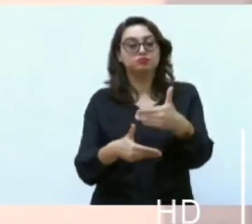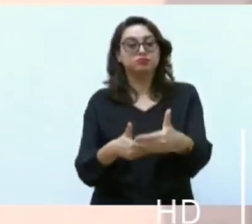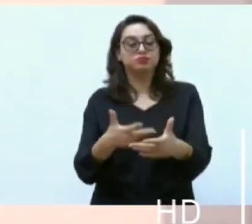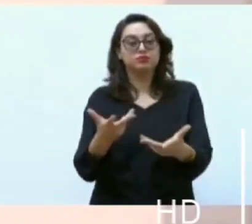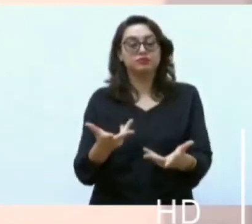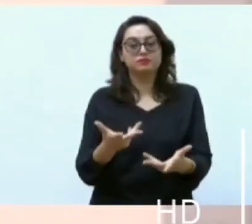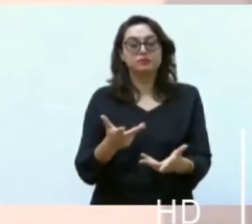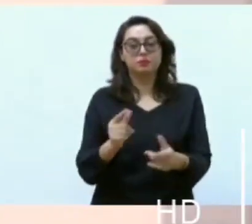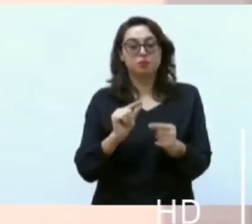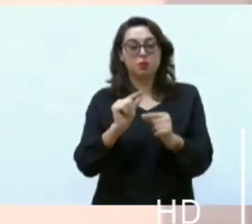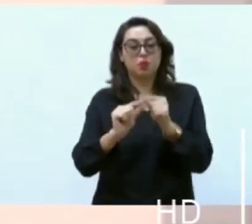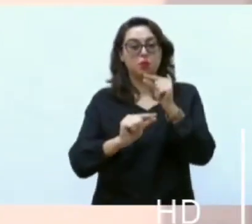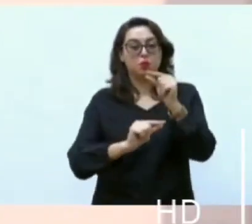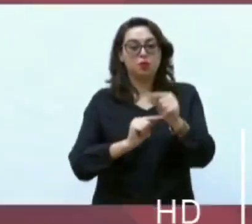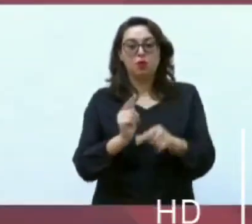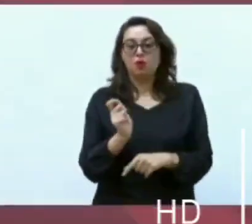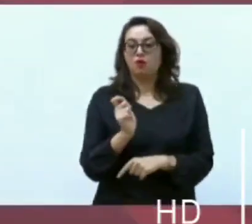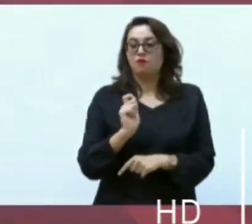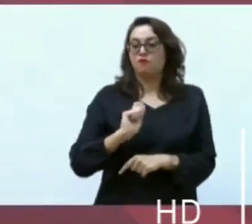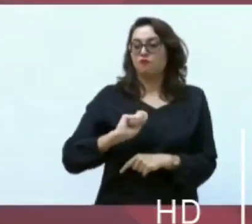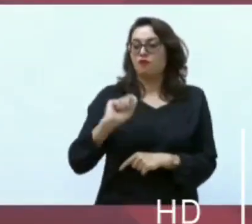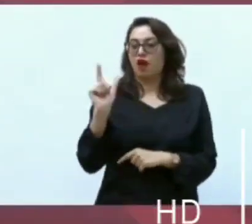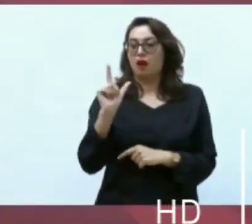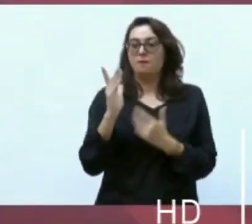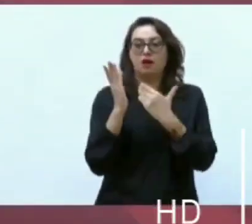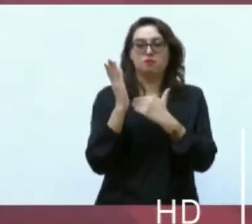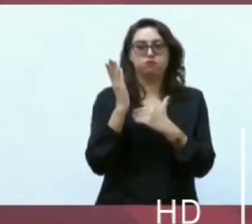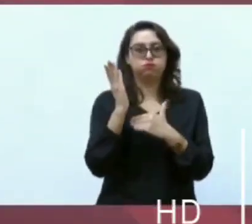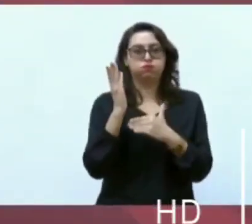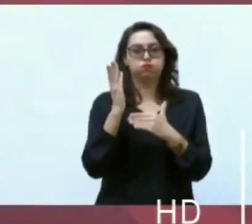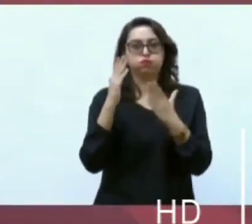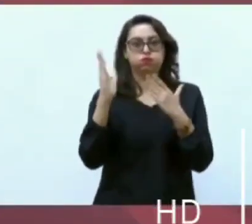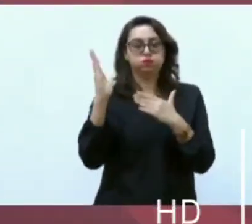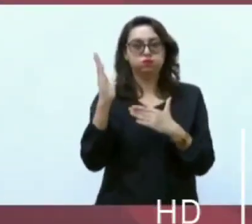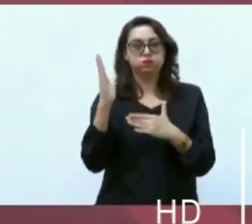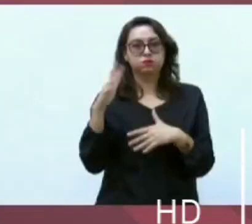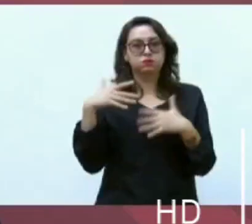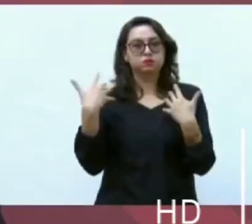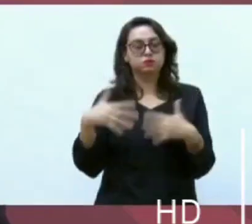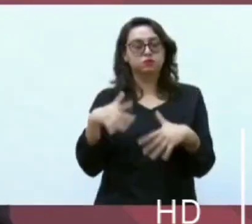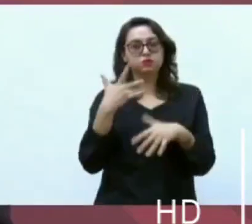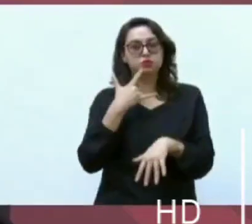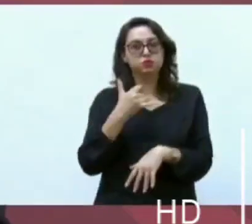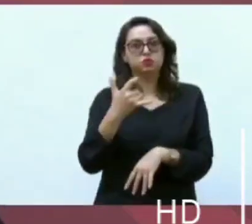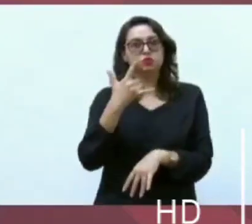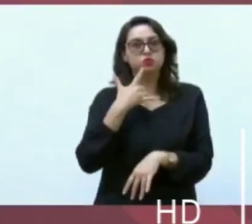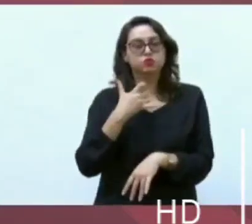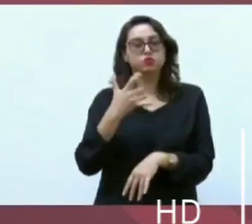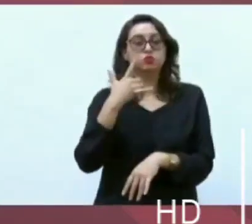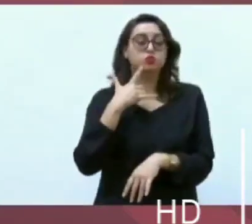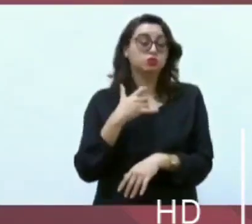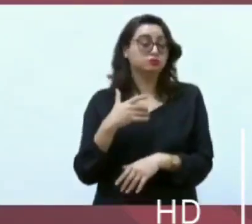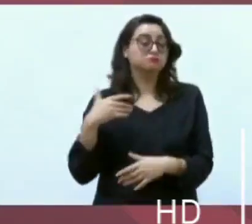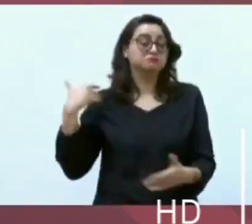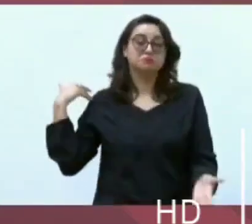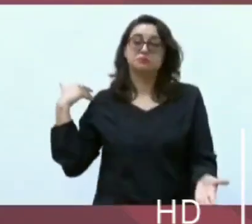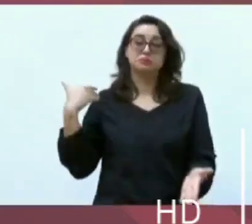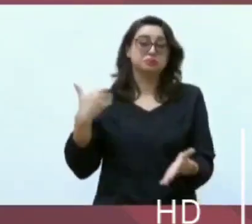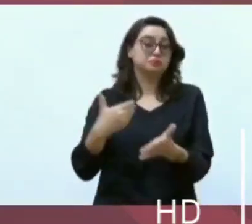la fama, el respeto, lleva toda una vida.